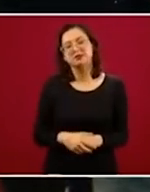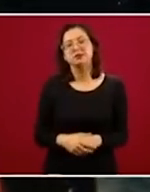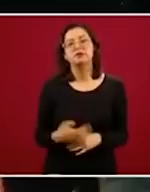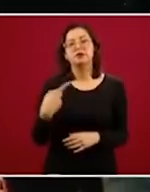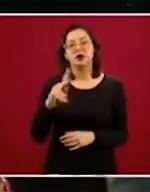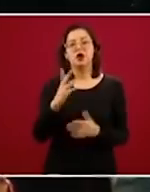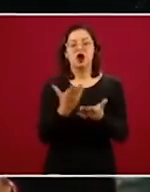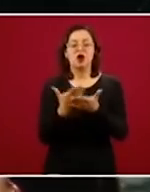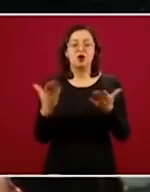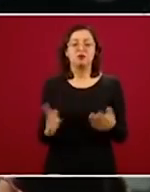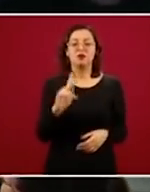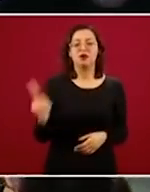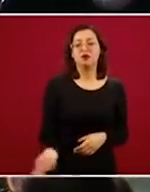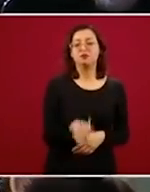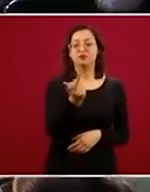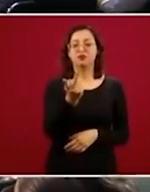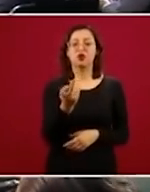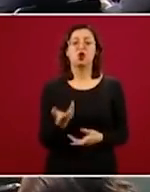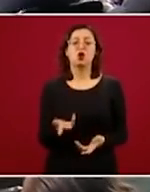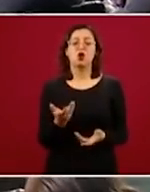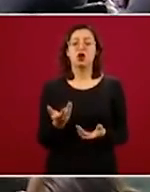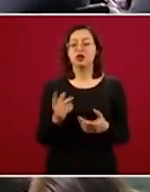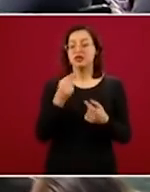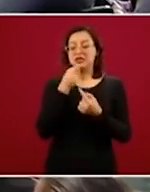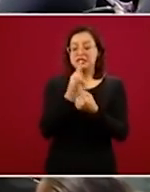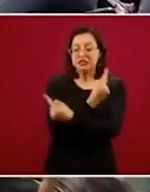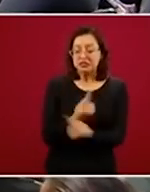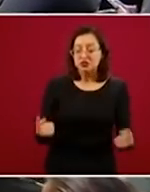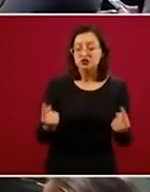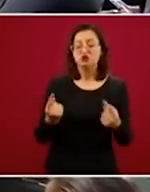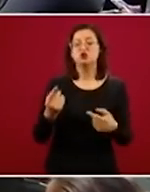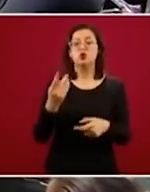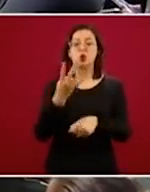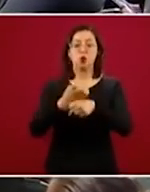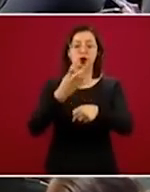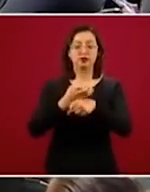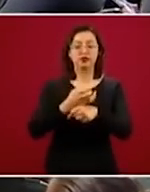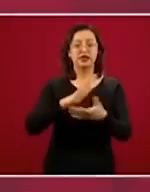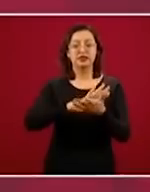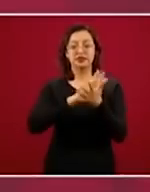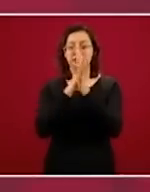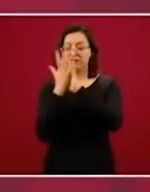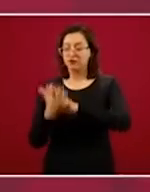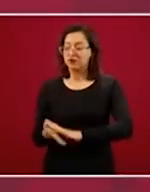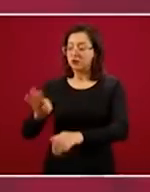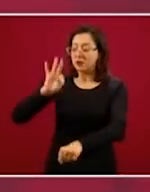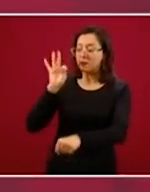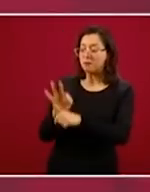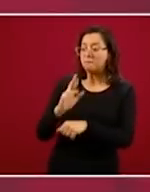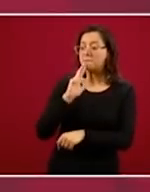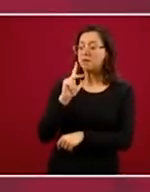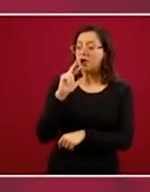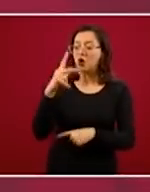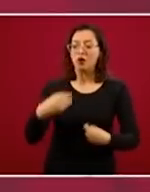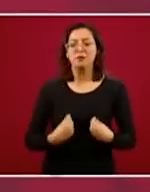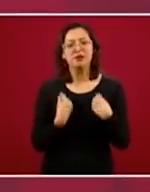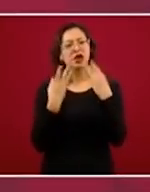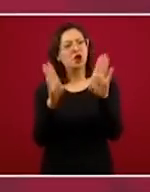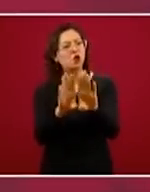puerta transformación mejora la vida de la niñez es es muy buena pregunta